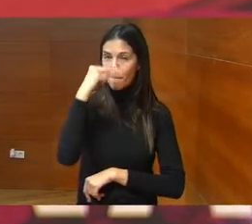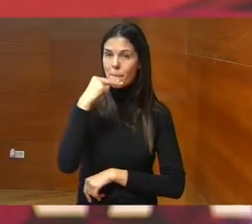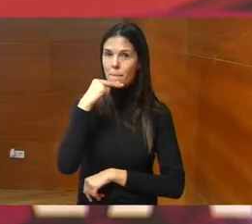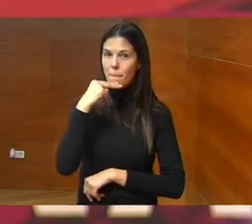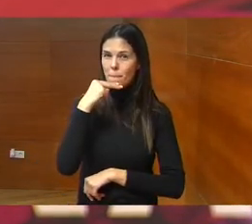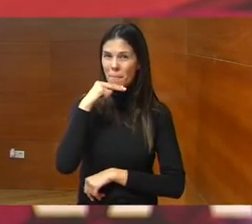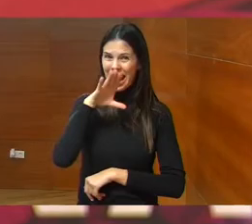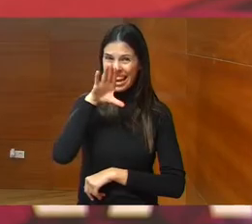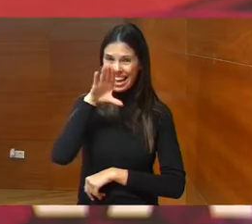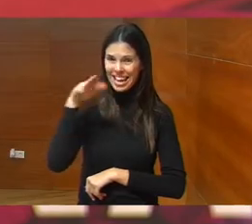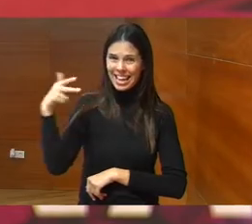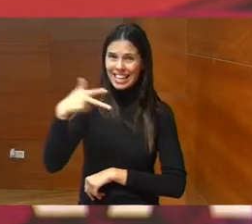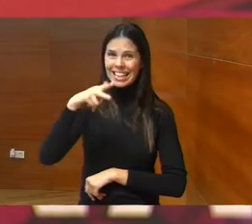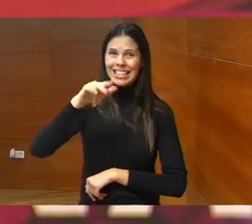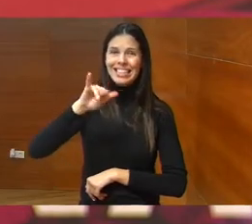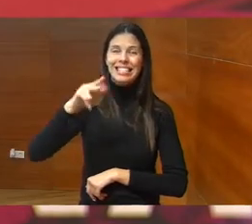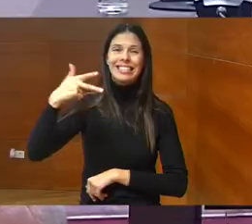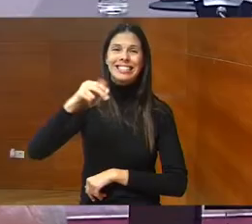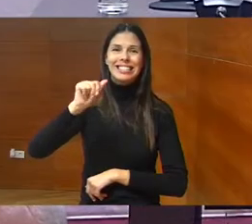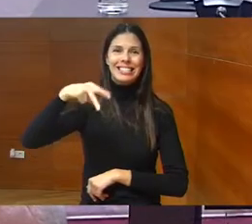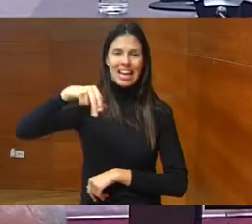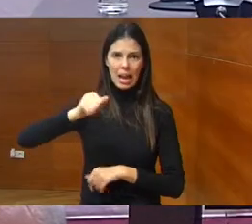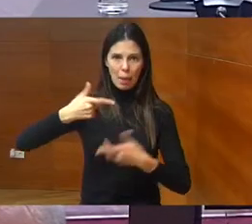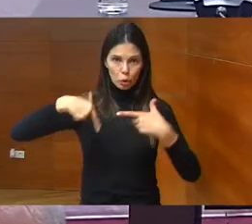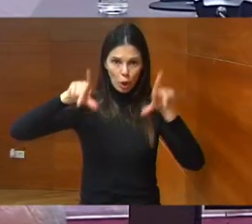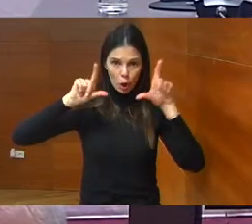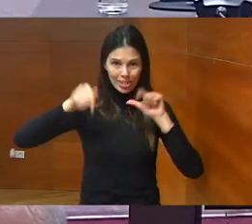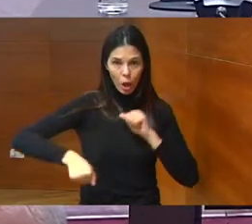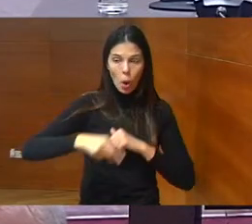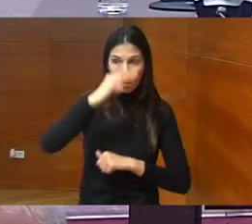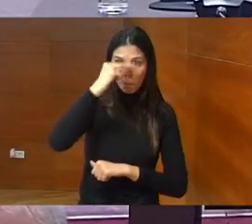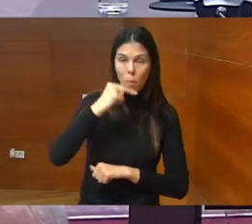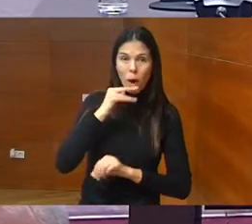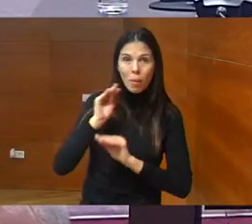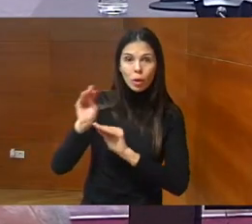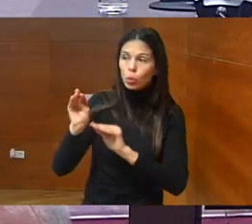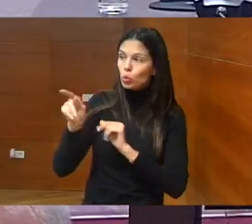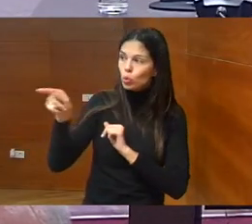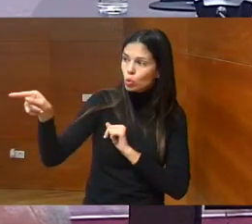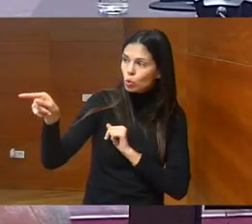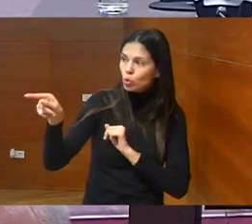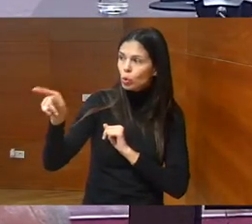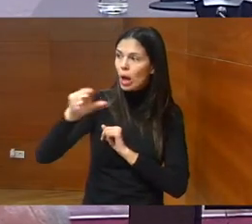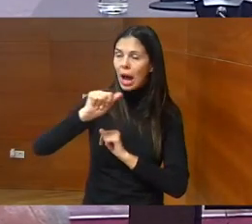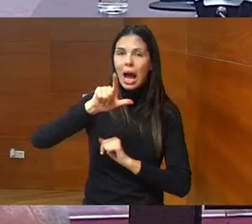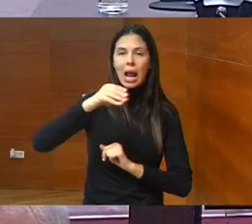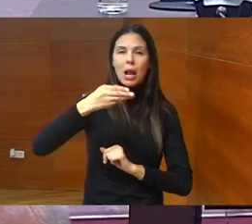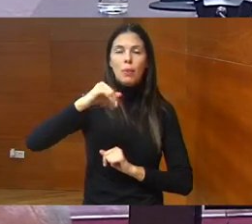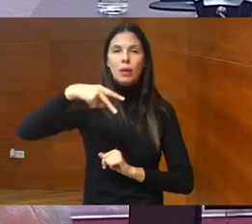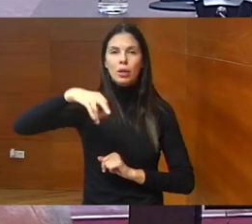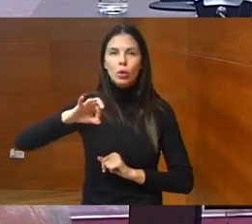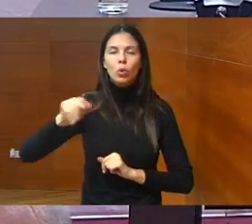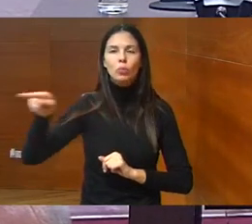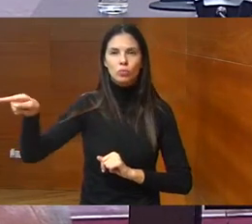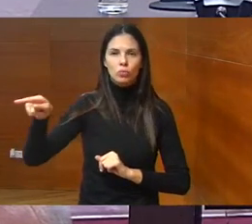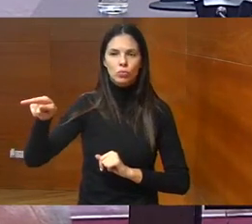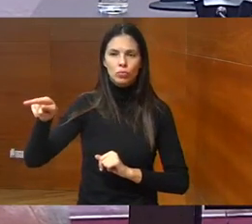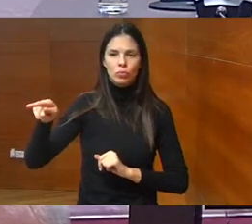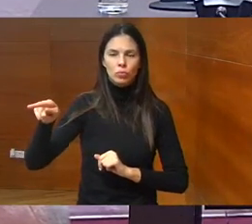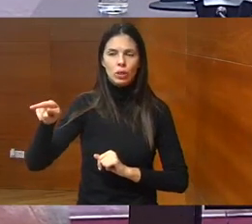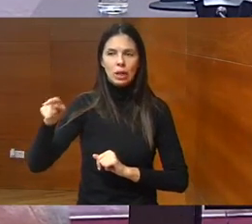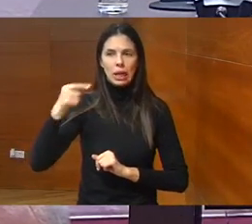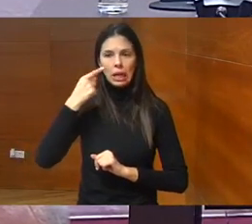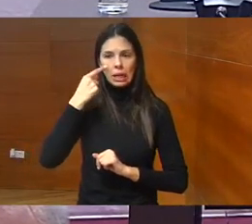de chichana de chichana Patiño que ha protagonista de ossi estamos hablando de Albino Augusto Carlos Patiño amado